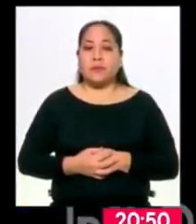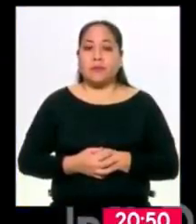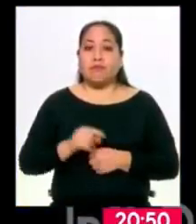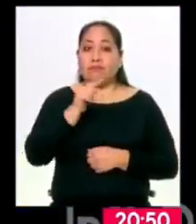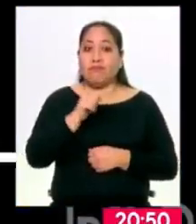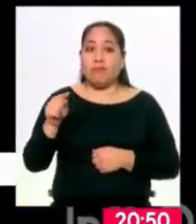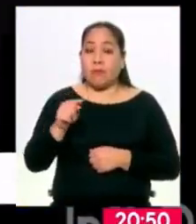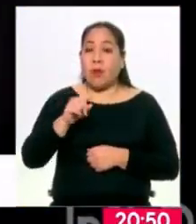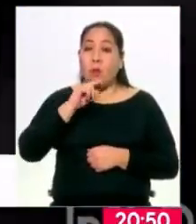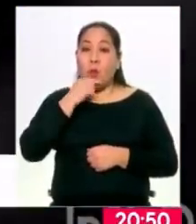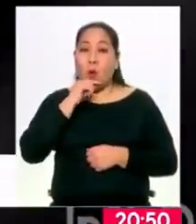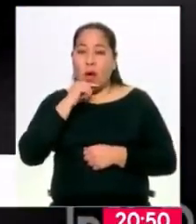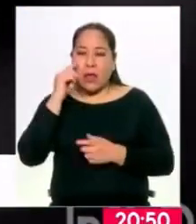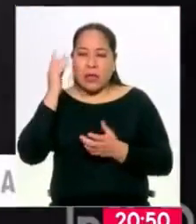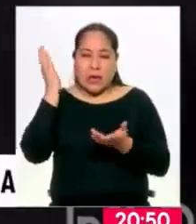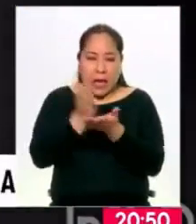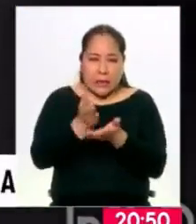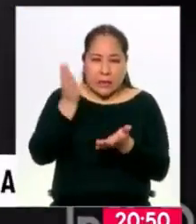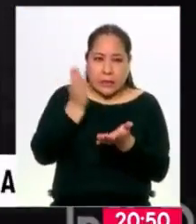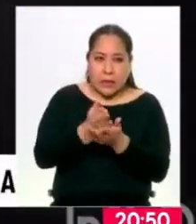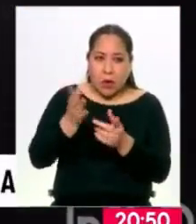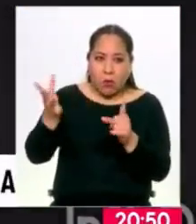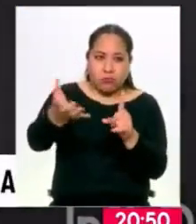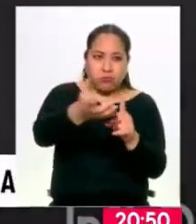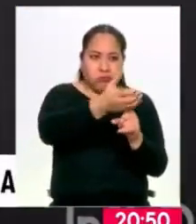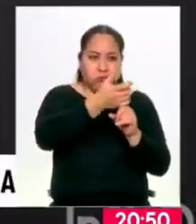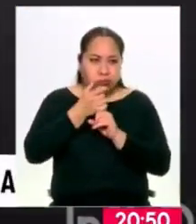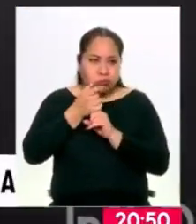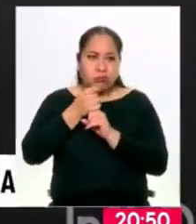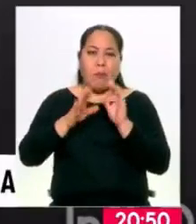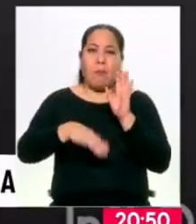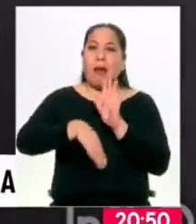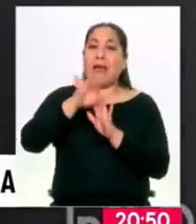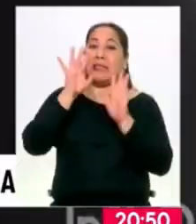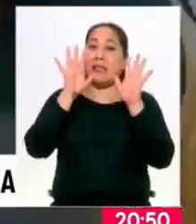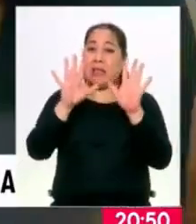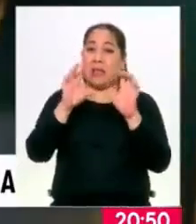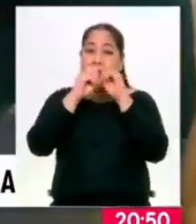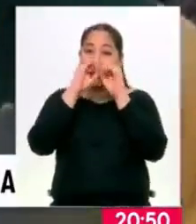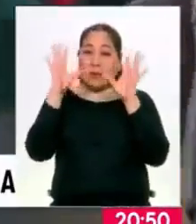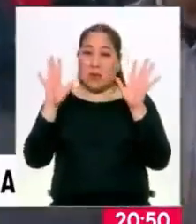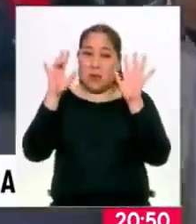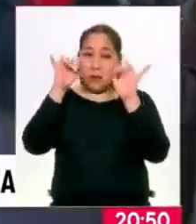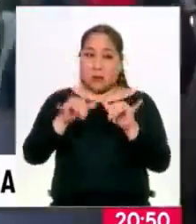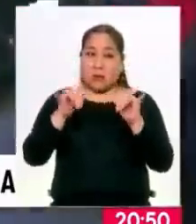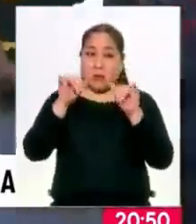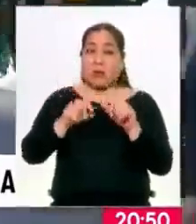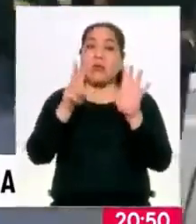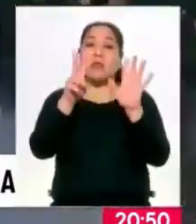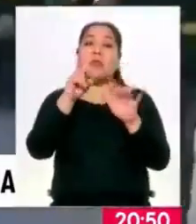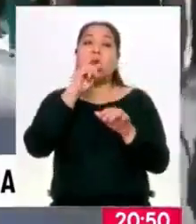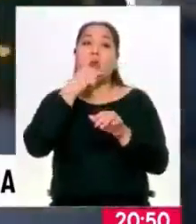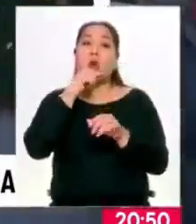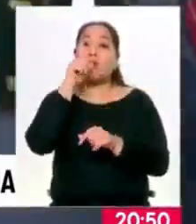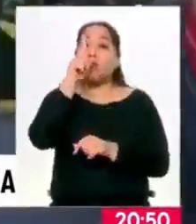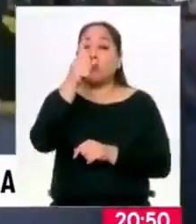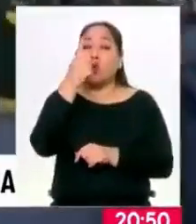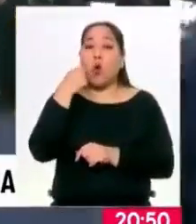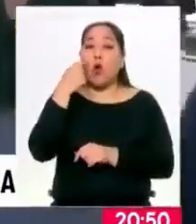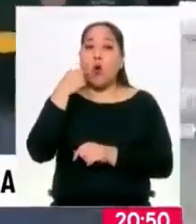Estuvieron sometidas a torturas y retenidas contra su voluntad durante más de 10 días. Se trata de 7 mujeres y un hombre